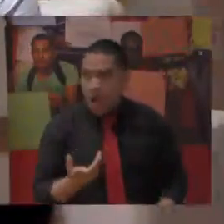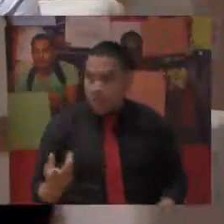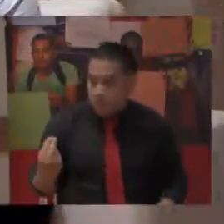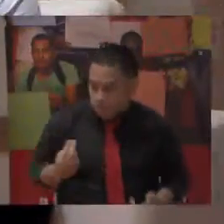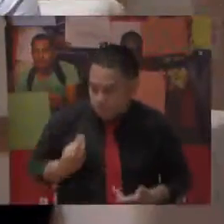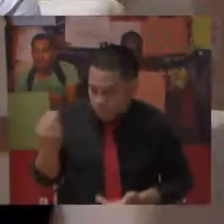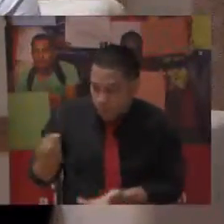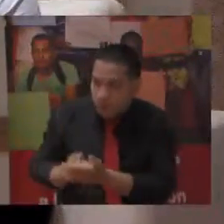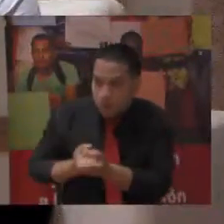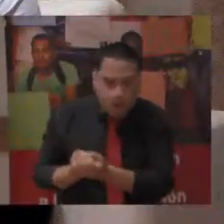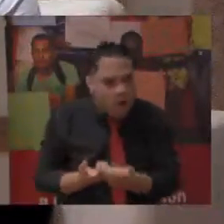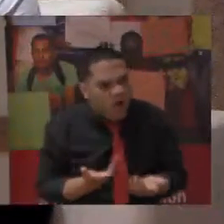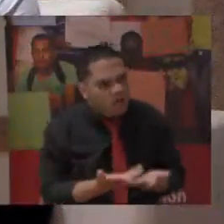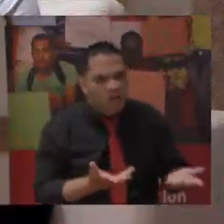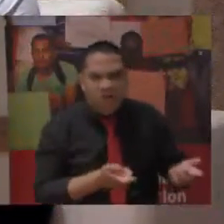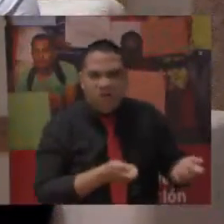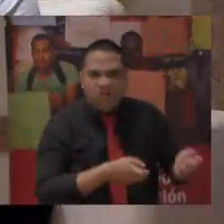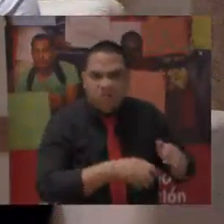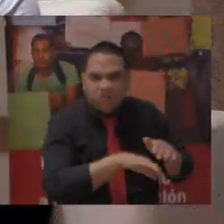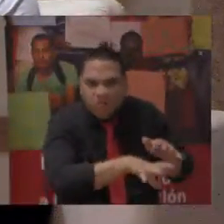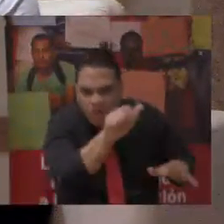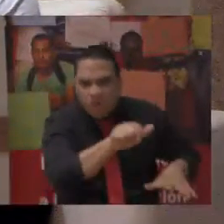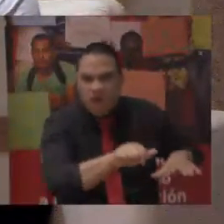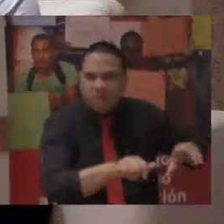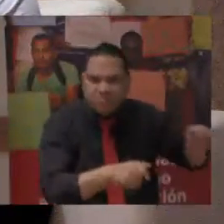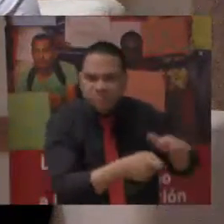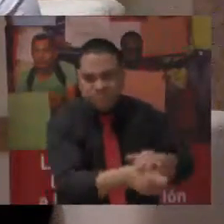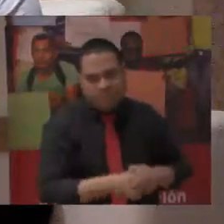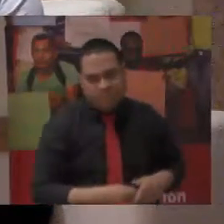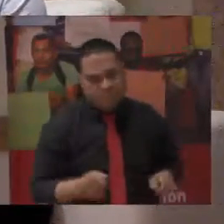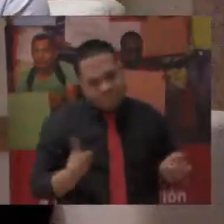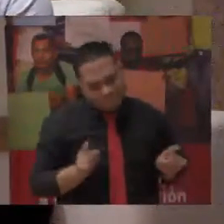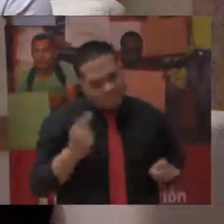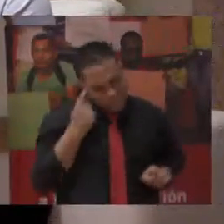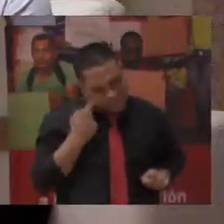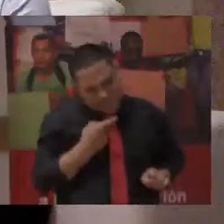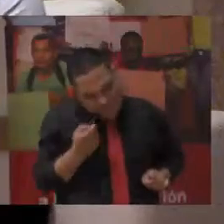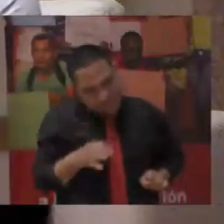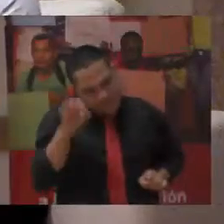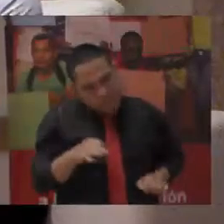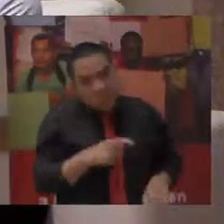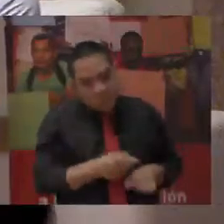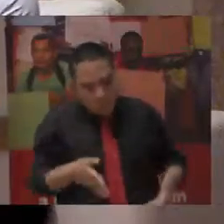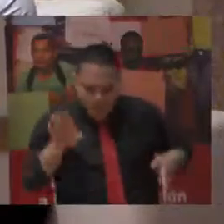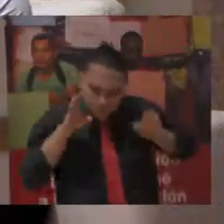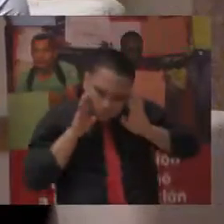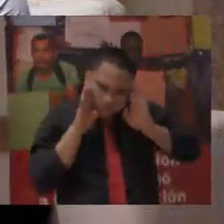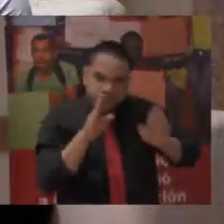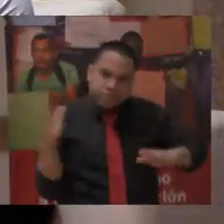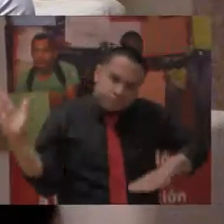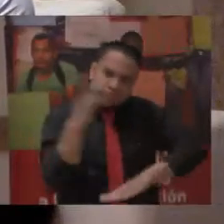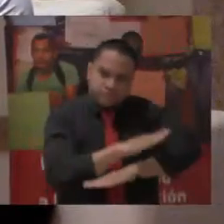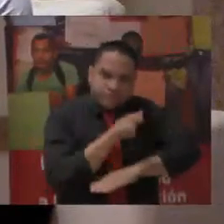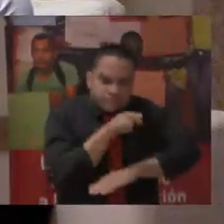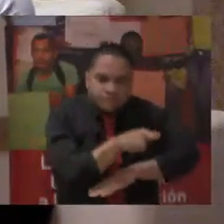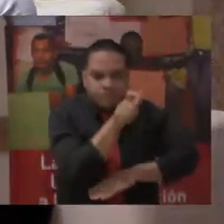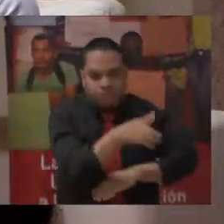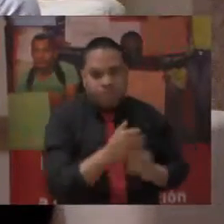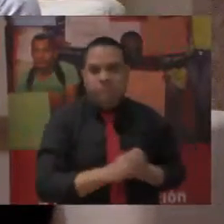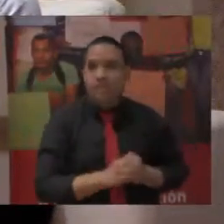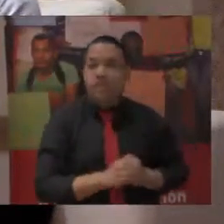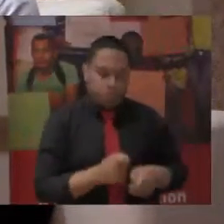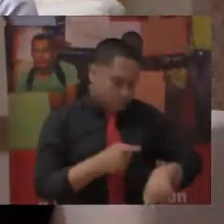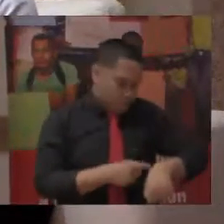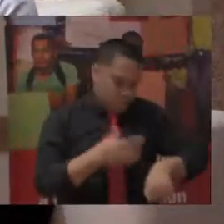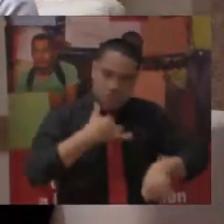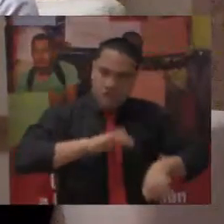eso y en eso estamos trabajando. Yo creo que en eso me desgasto el 100% del tiempo. Bueno, pues miren, se acabó el tiempo.